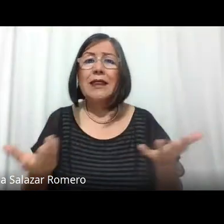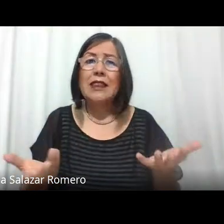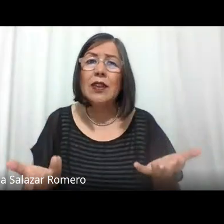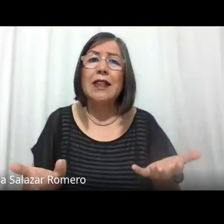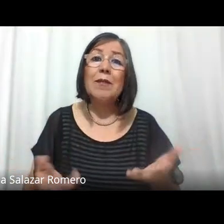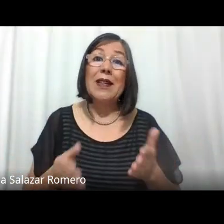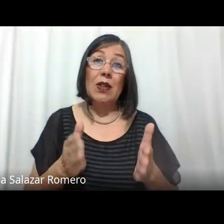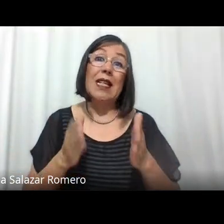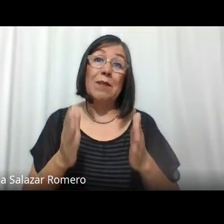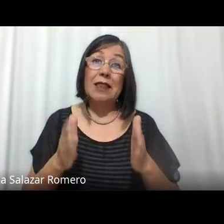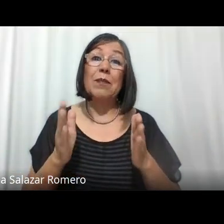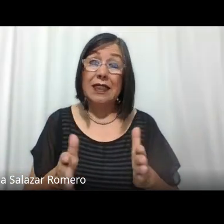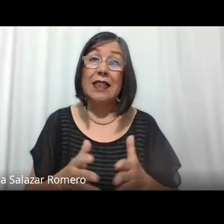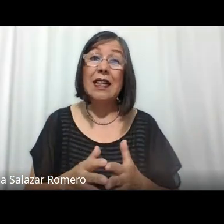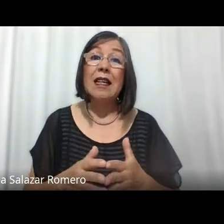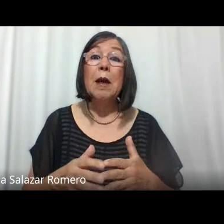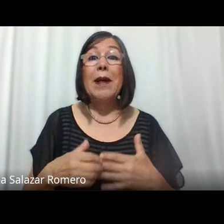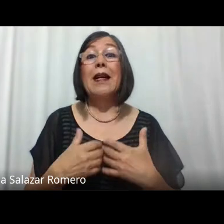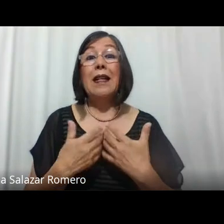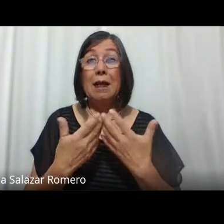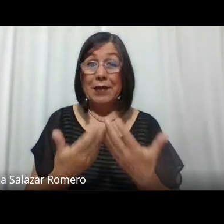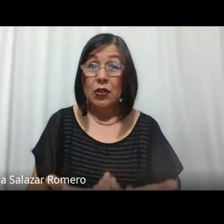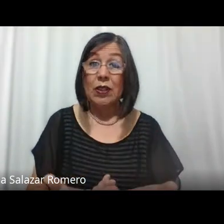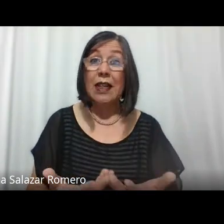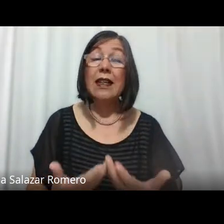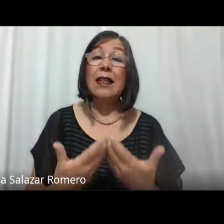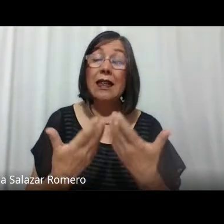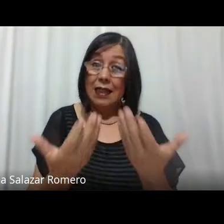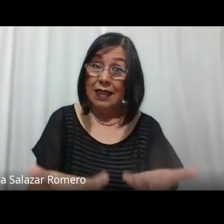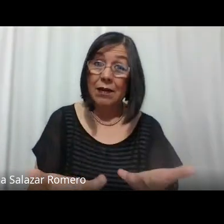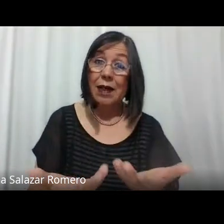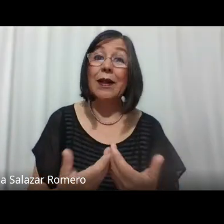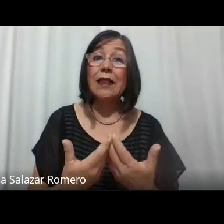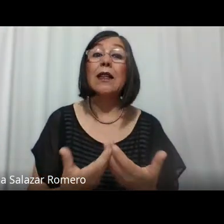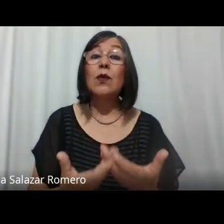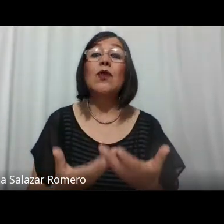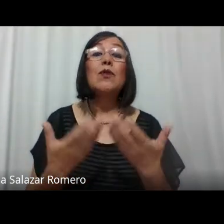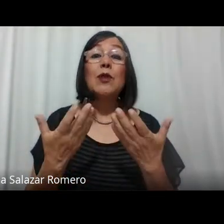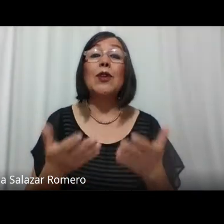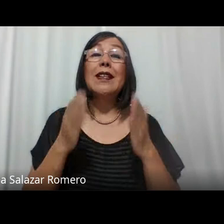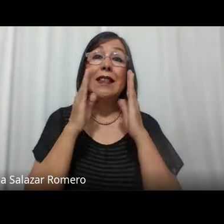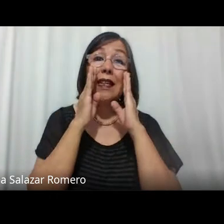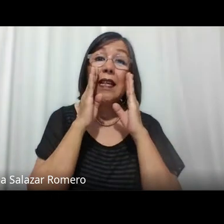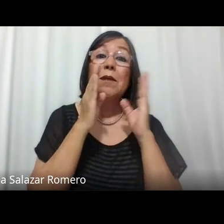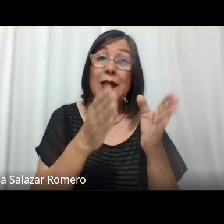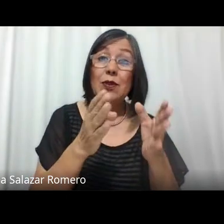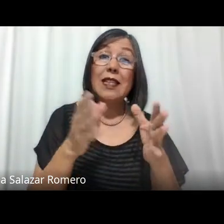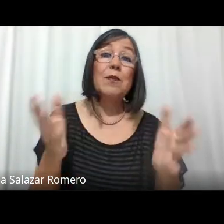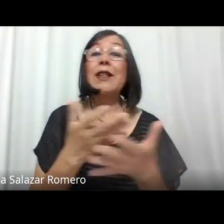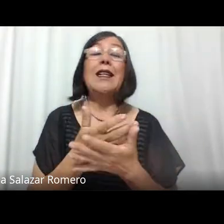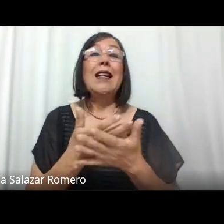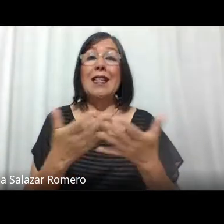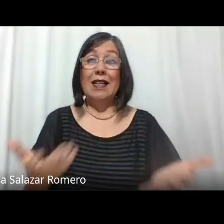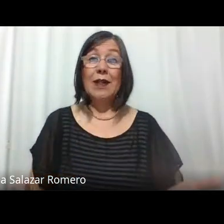es la parte teórica, pero en la parte práctica, para la persona que va a impartir el curso, es muy importante ver a